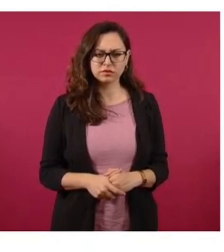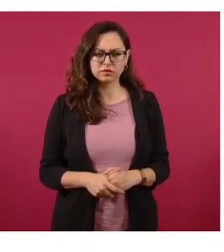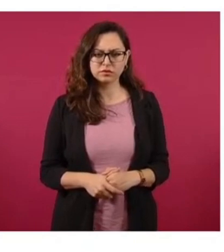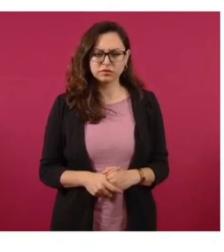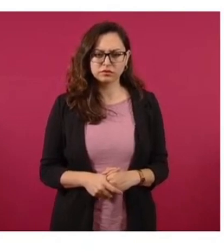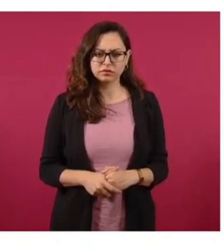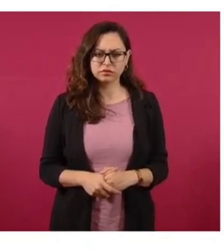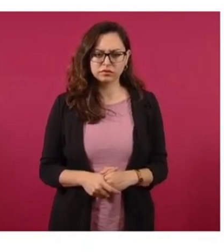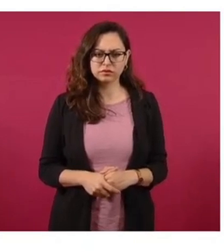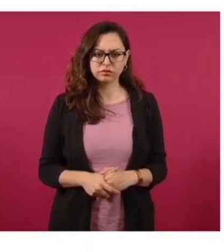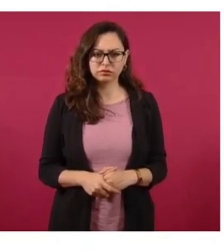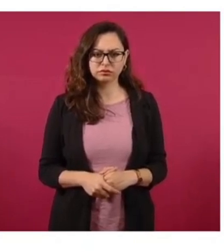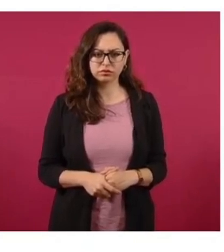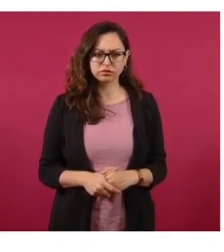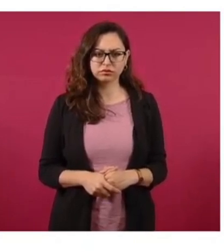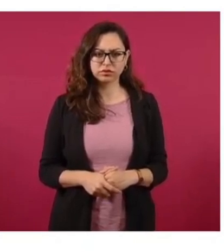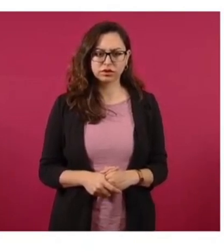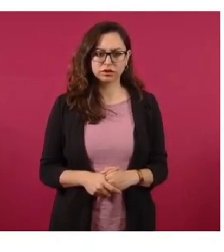esto es mire.